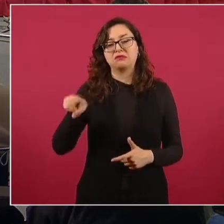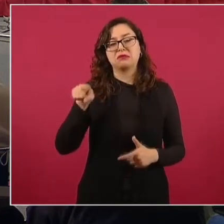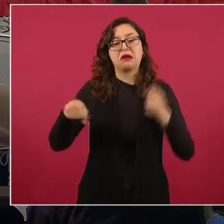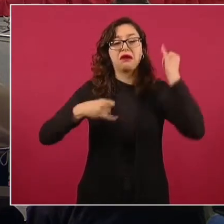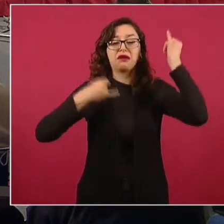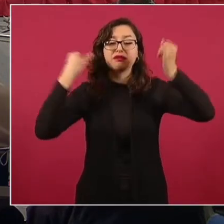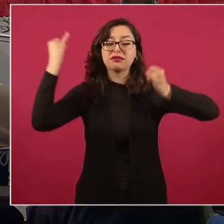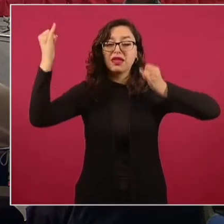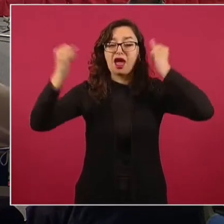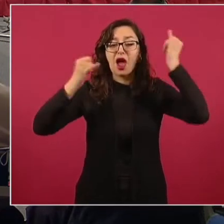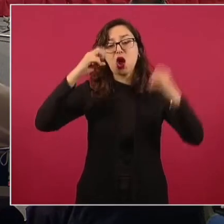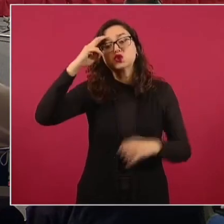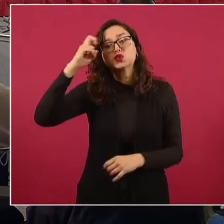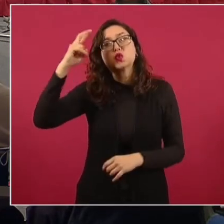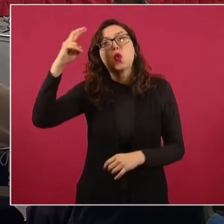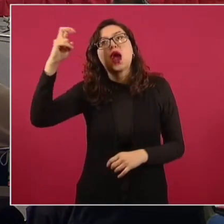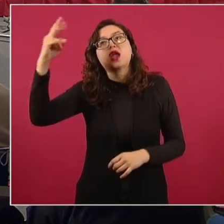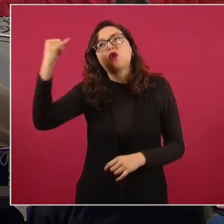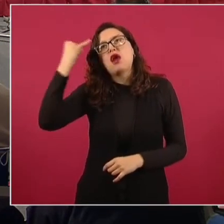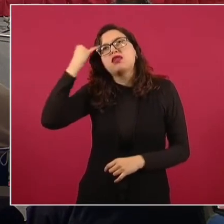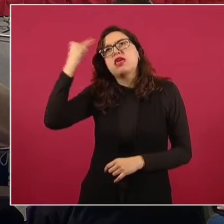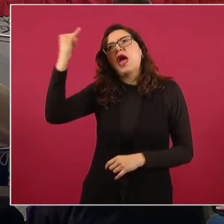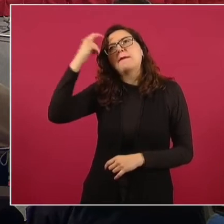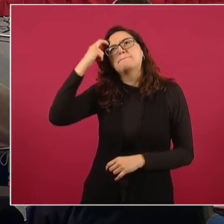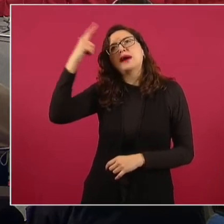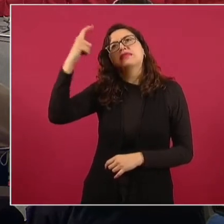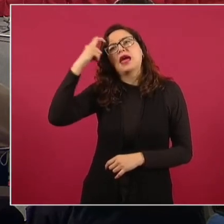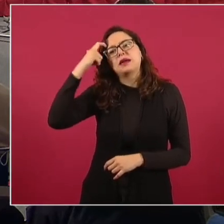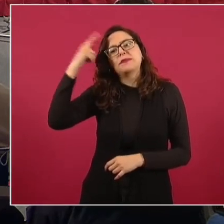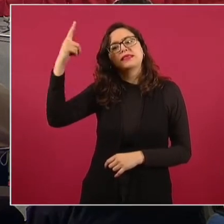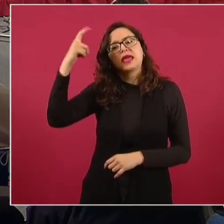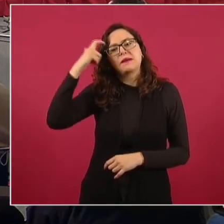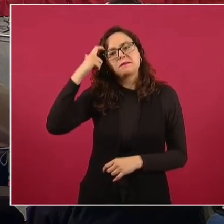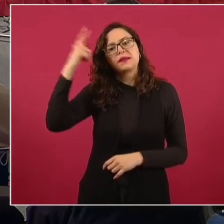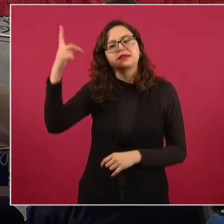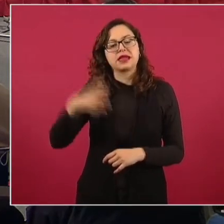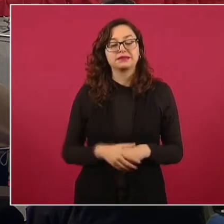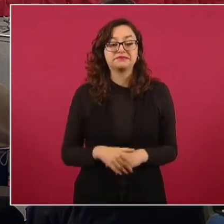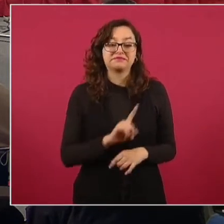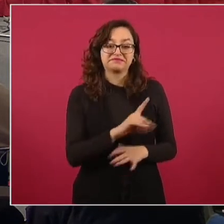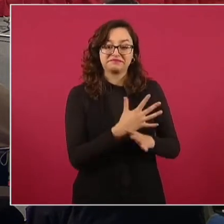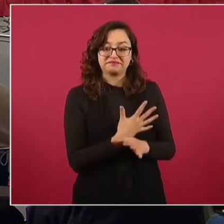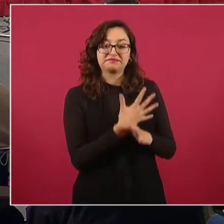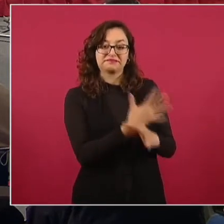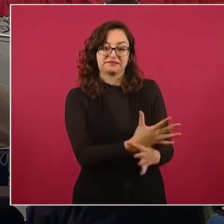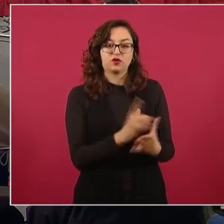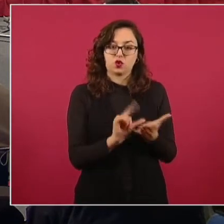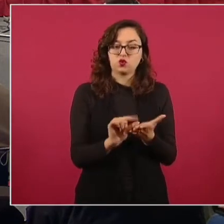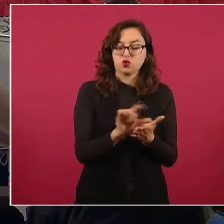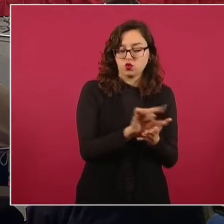se dedica a inventar. Veamos este tuit que publicó